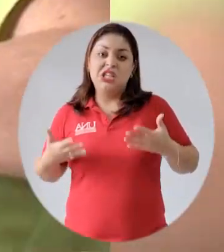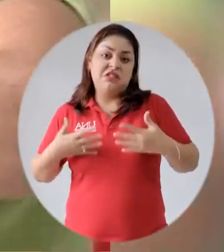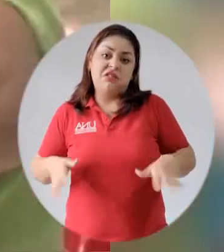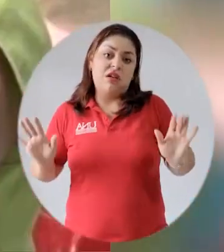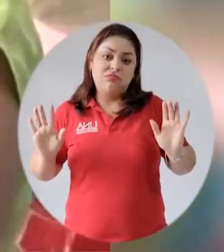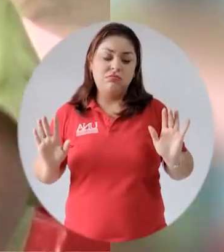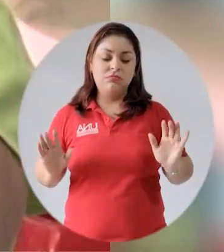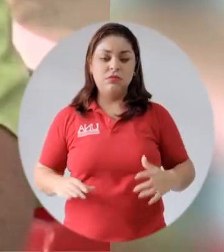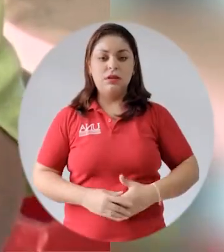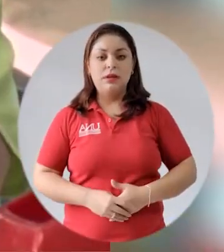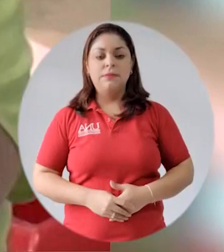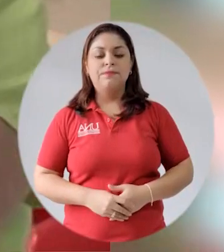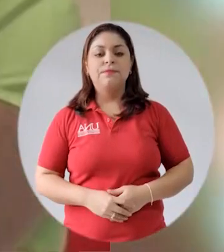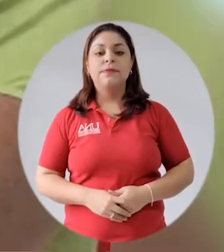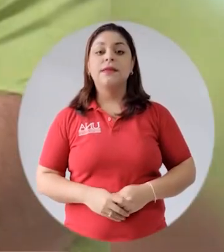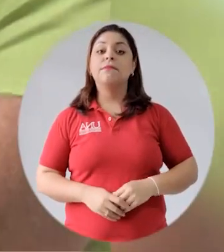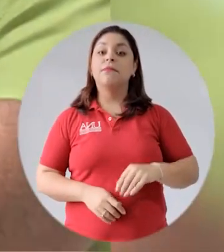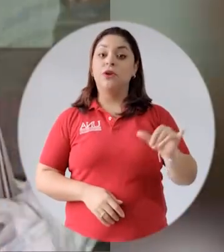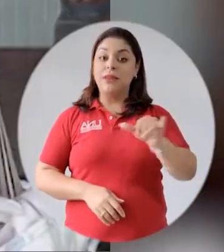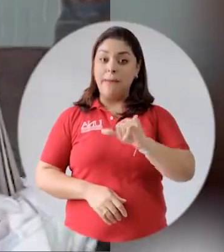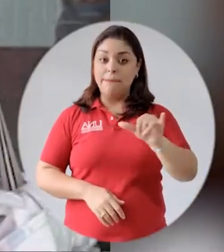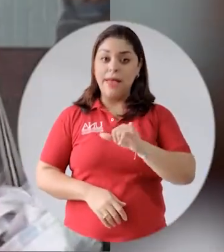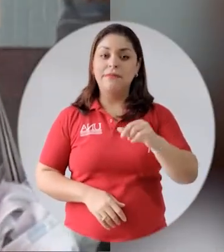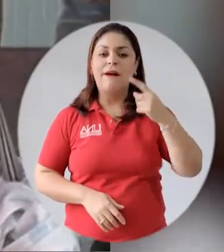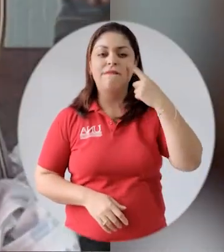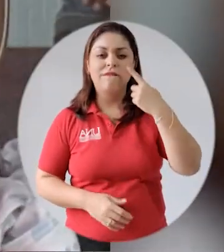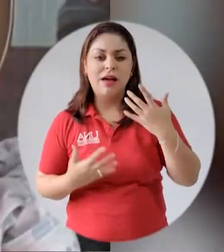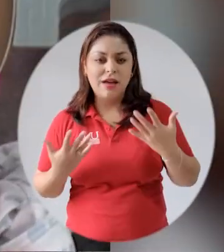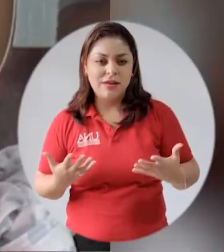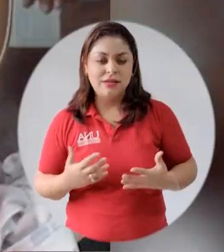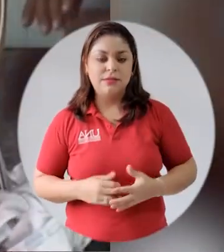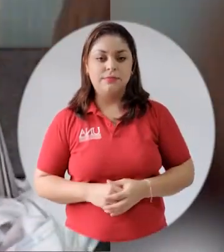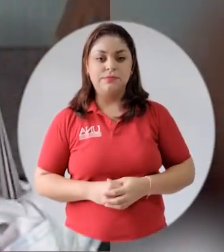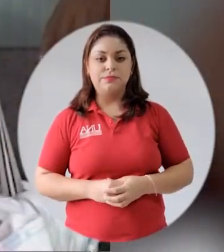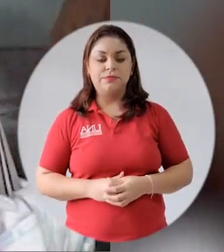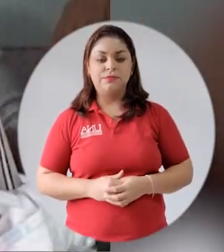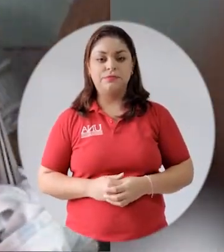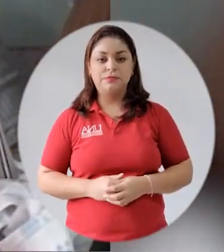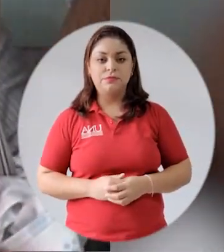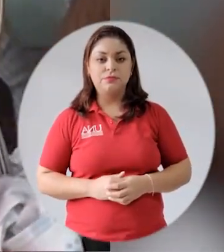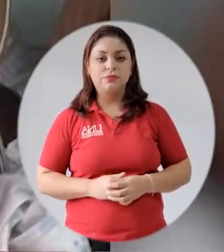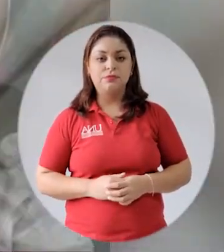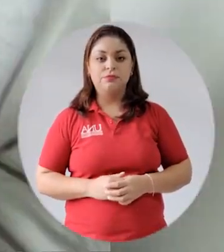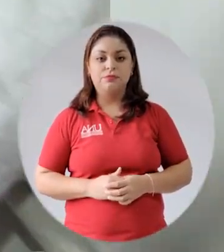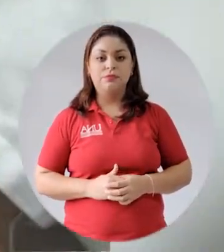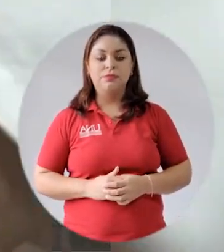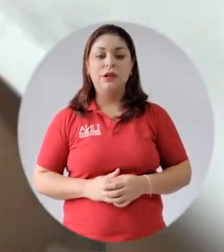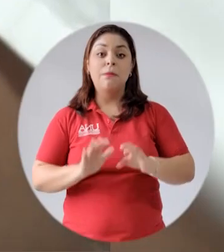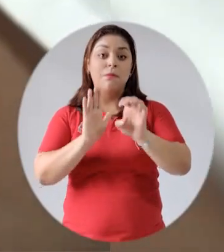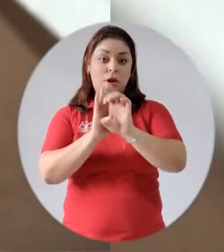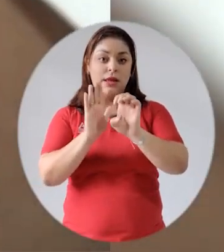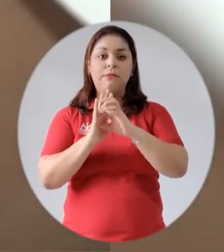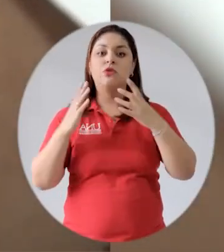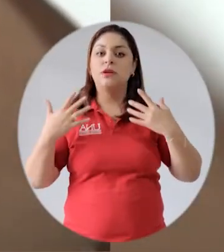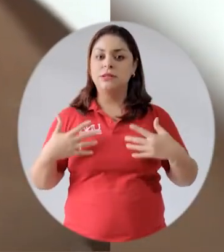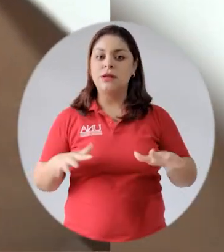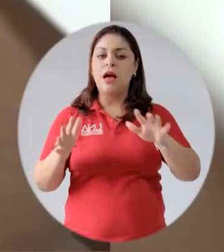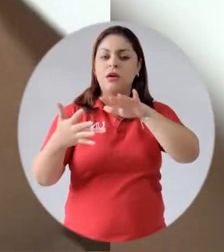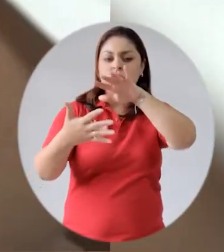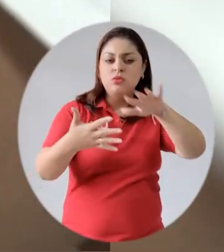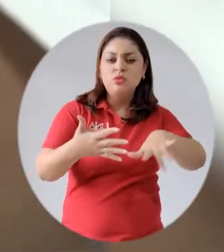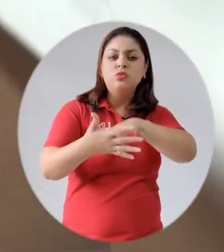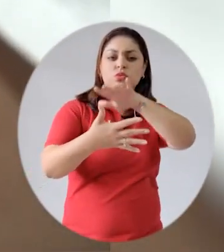hombres, eso es a nivel de todas las clases sociales, por así decirlo, sí se puede ver, por ejemplo, que las